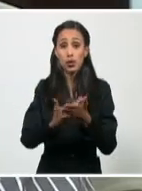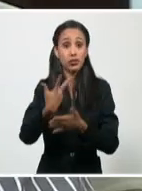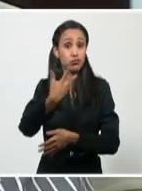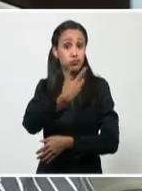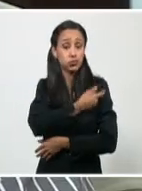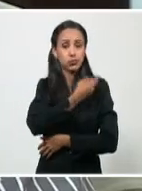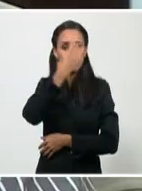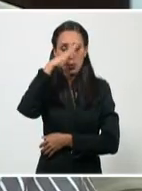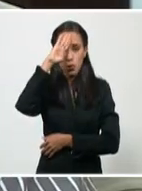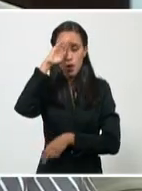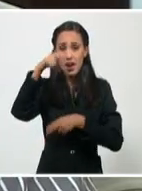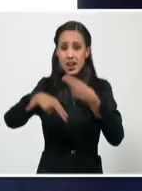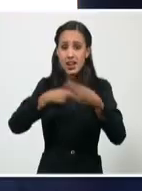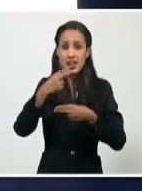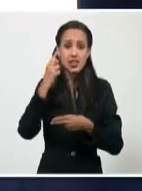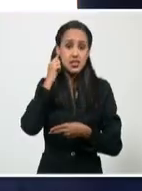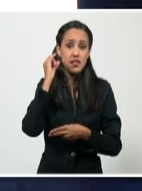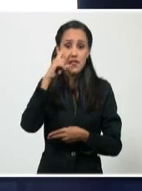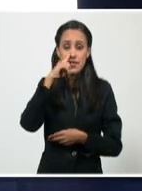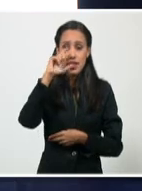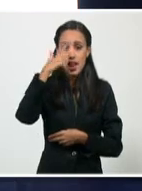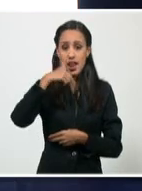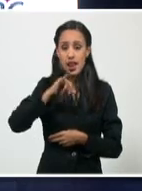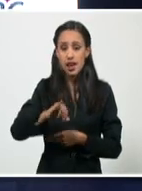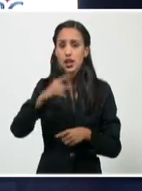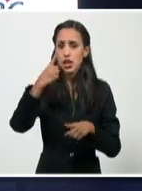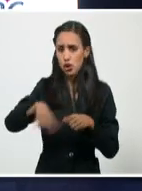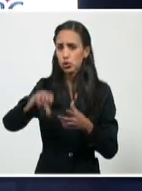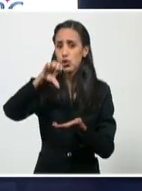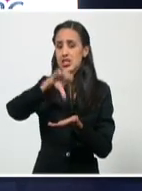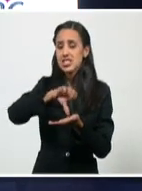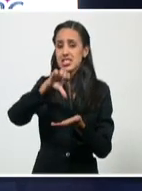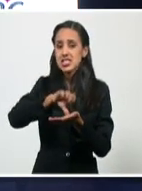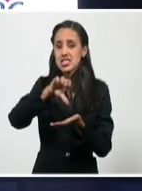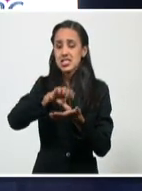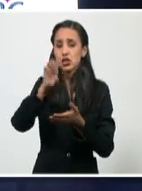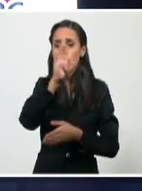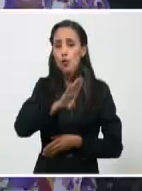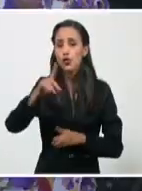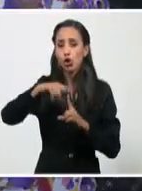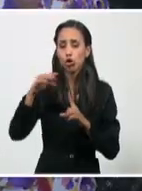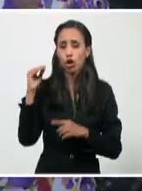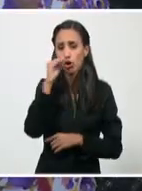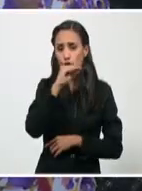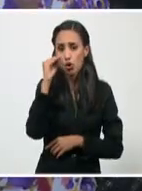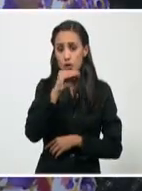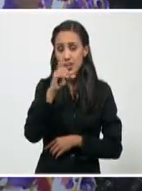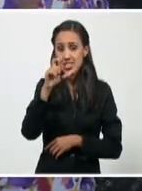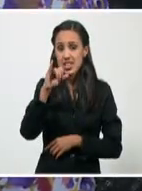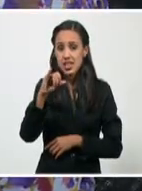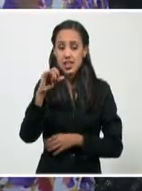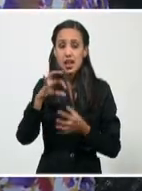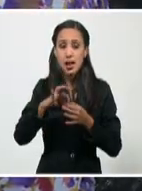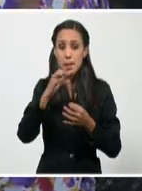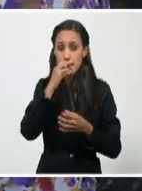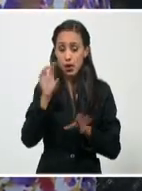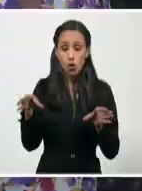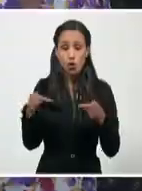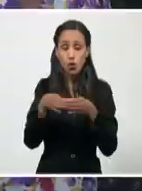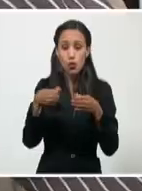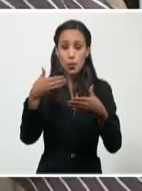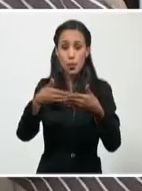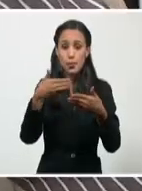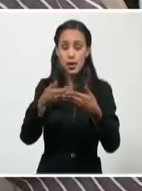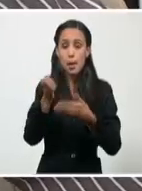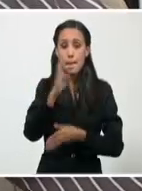desarrollan el Instituto Finlay de Vacunas y el Centro de Ingeniería Genética y Biotecnología, CIGB, del grupo empresarial BioCuba